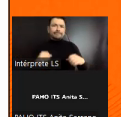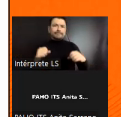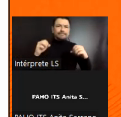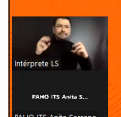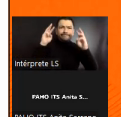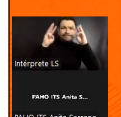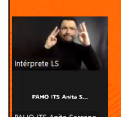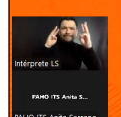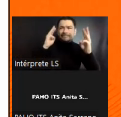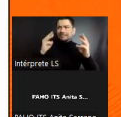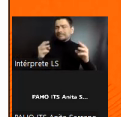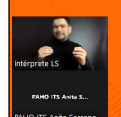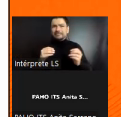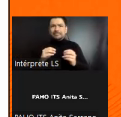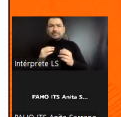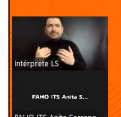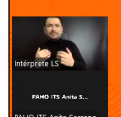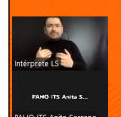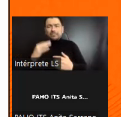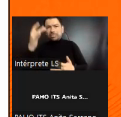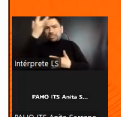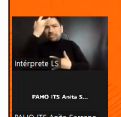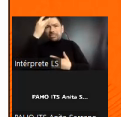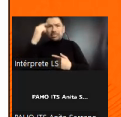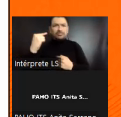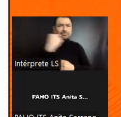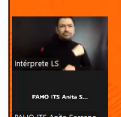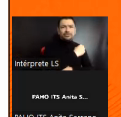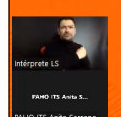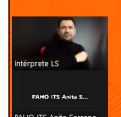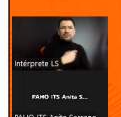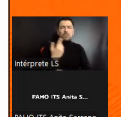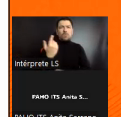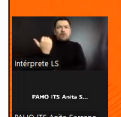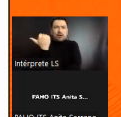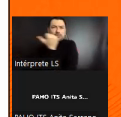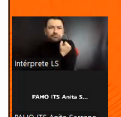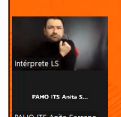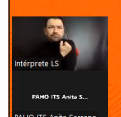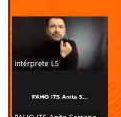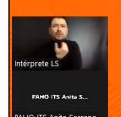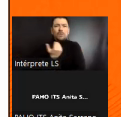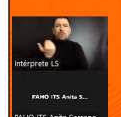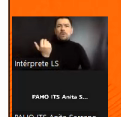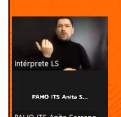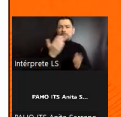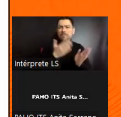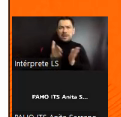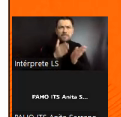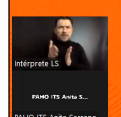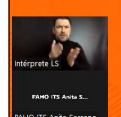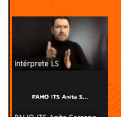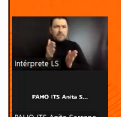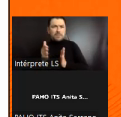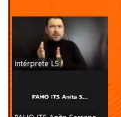hospitalizaciones y luego terminó en la creación de vacunas y antibióticos. Así que hay mucha planificación desde la parte de